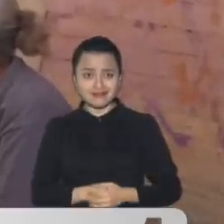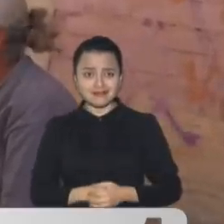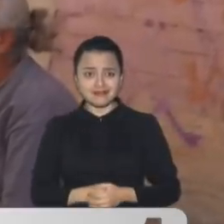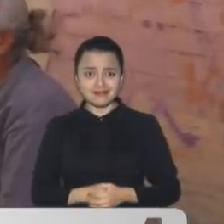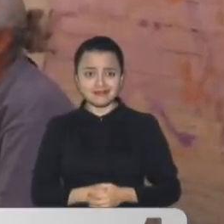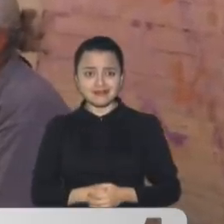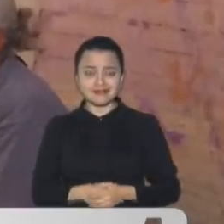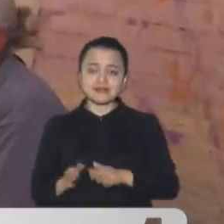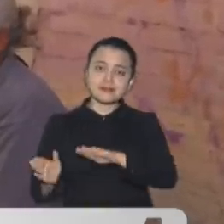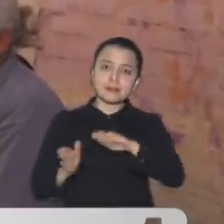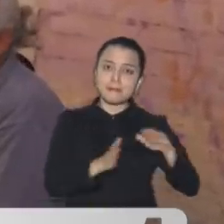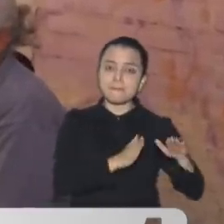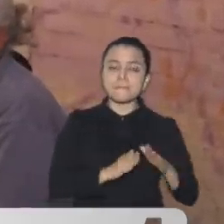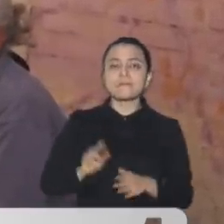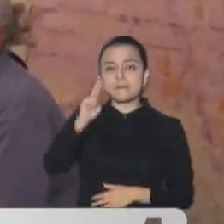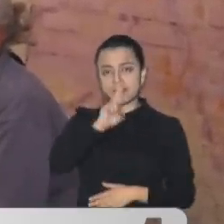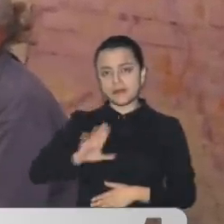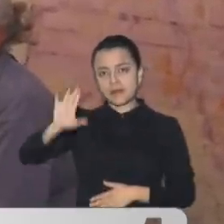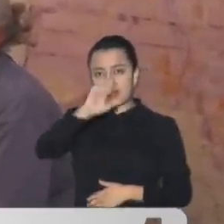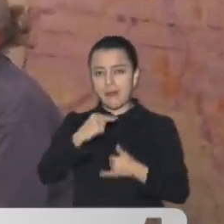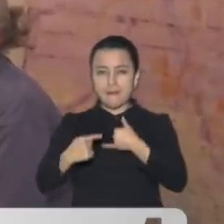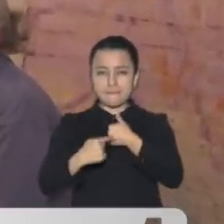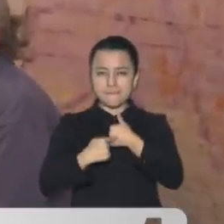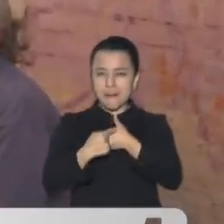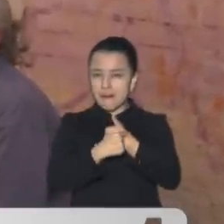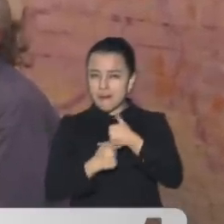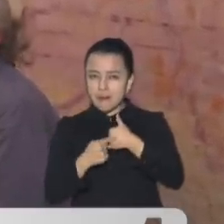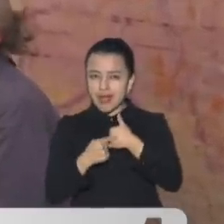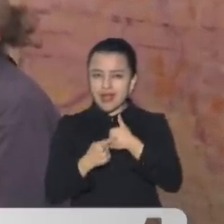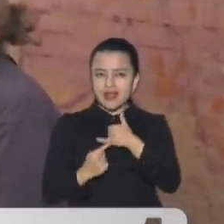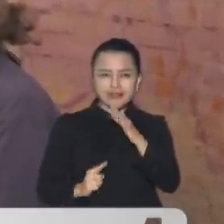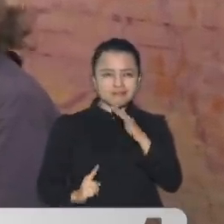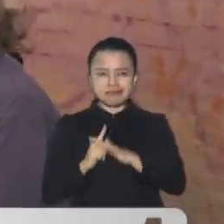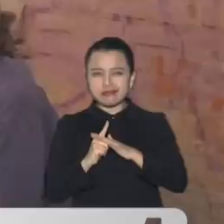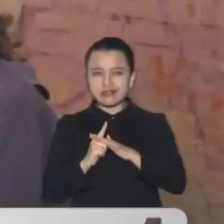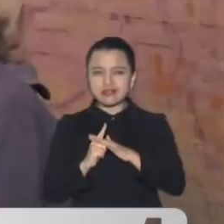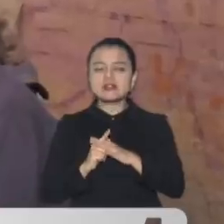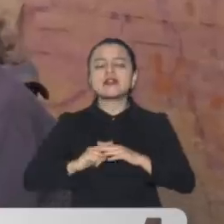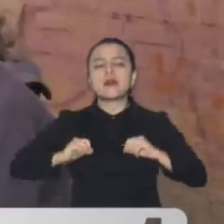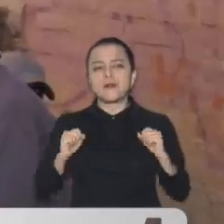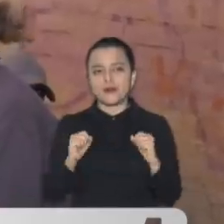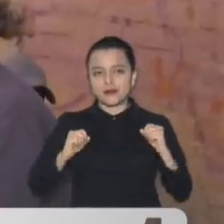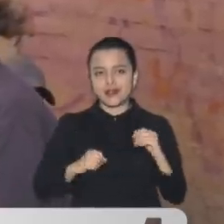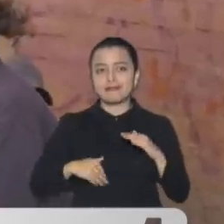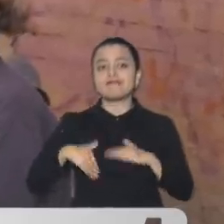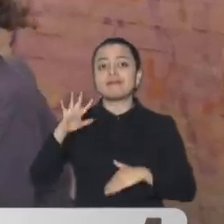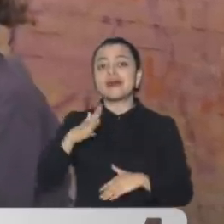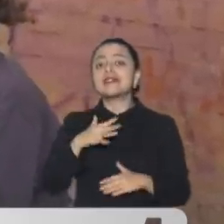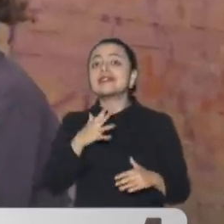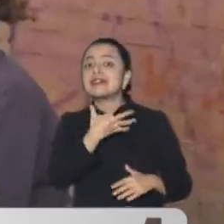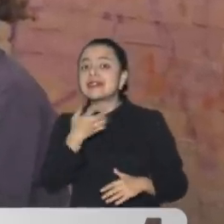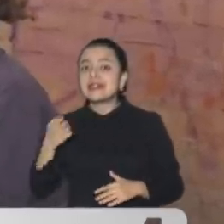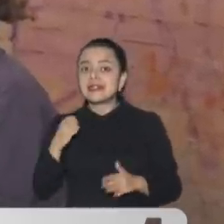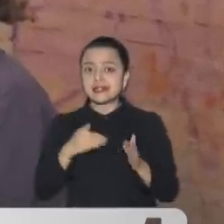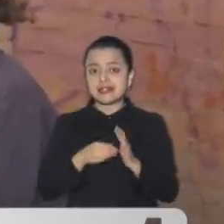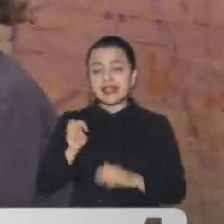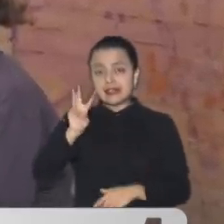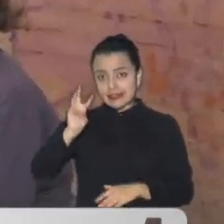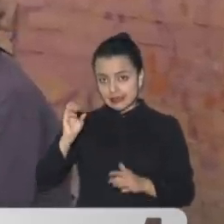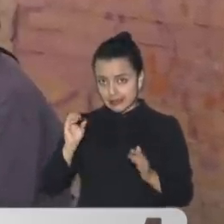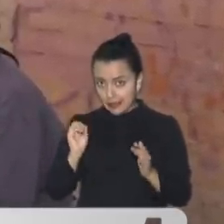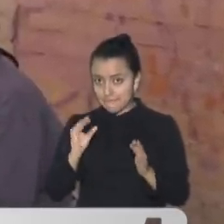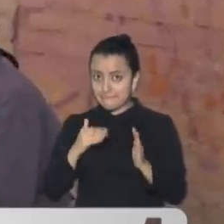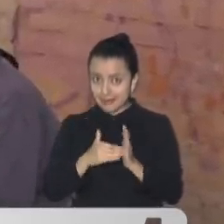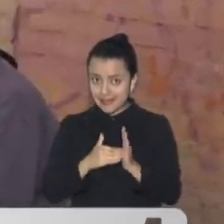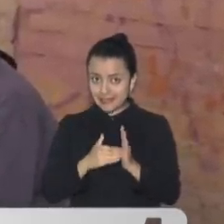En todo el país, la ciudad más afectada hasta el momento por el coronavirus es Bogotá, que ya completa más de 530.000 contagiados a la